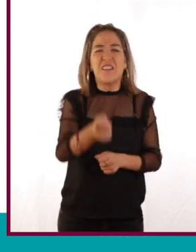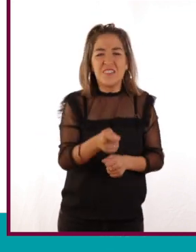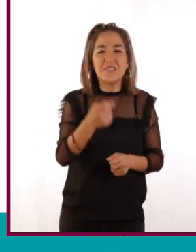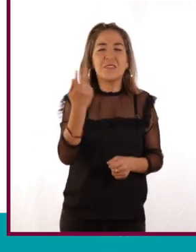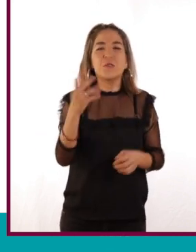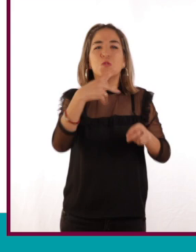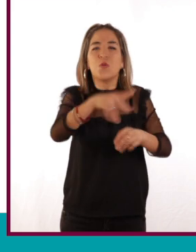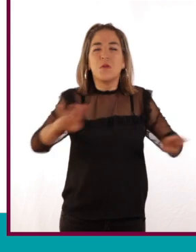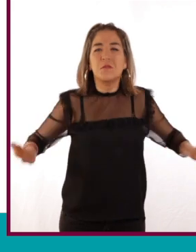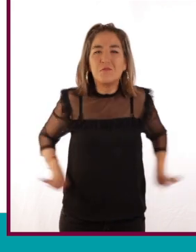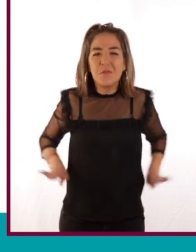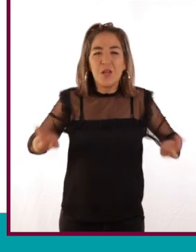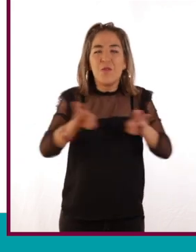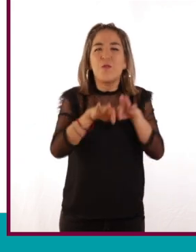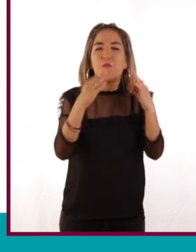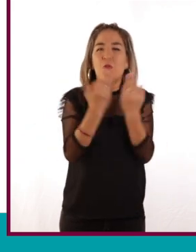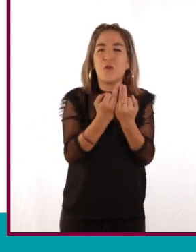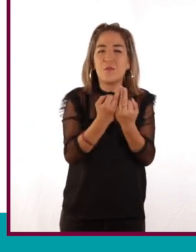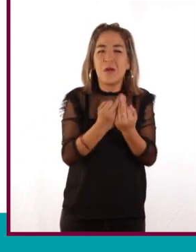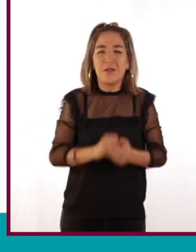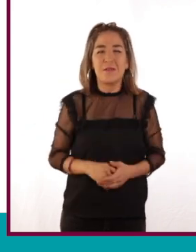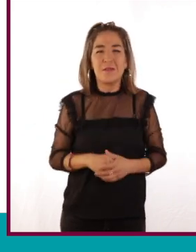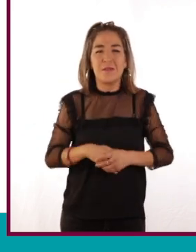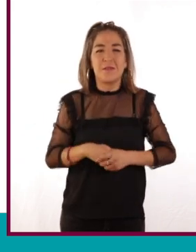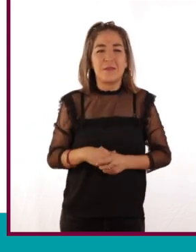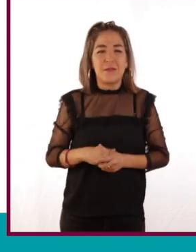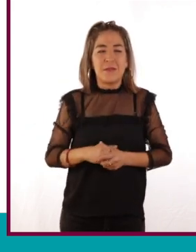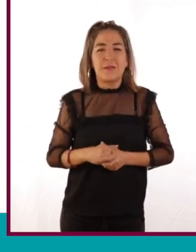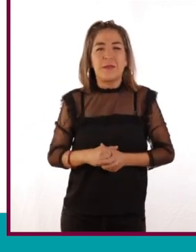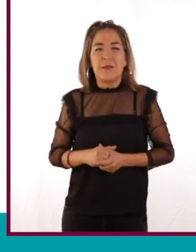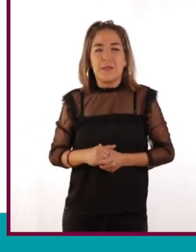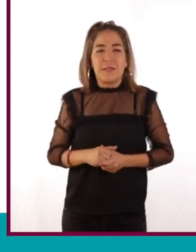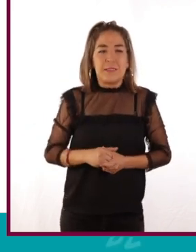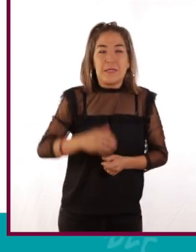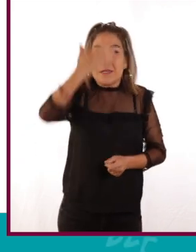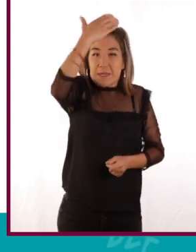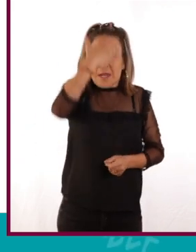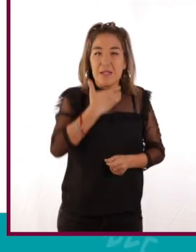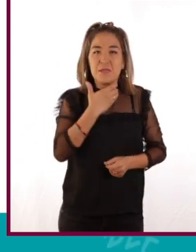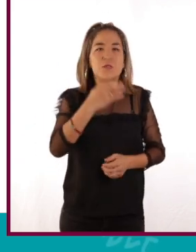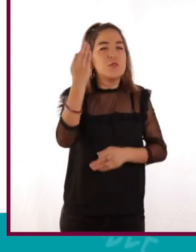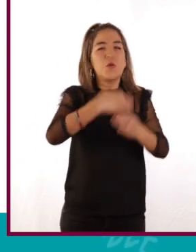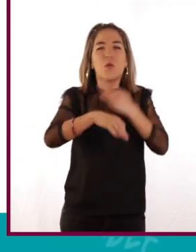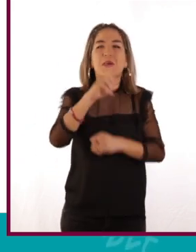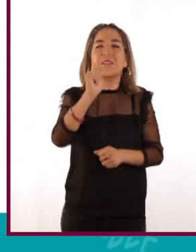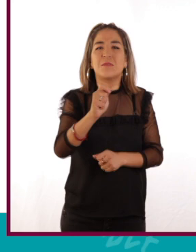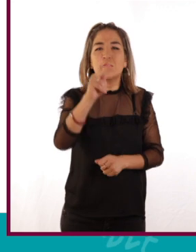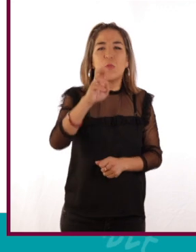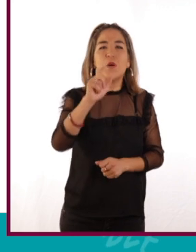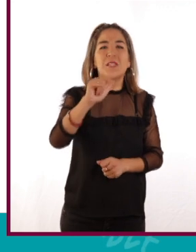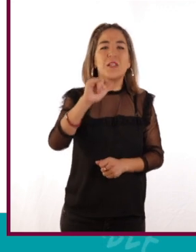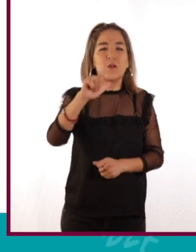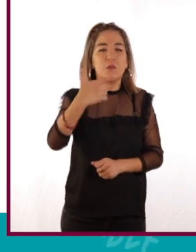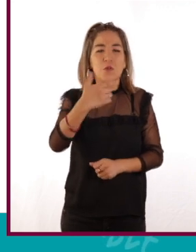que tienen las propiedades de que sus caras, todas, son